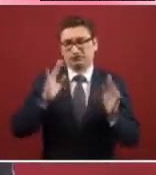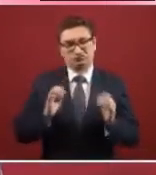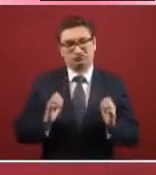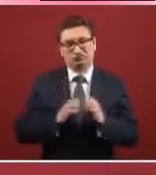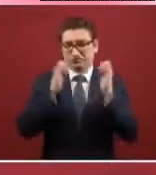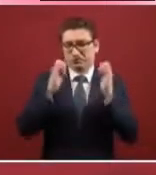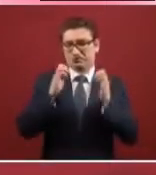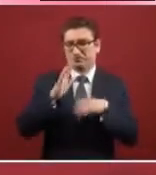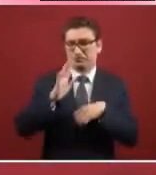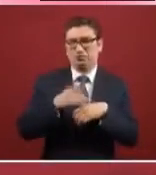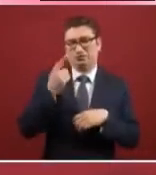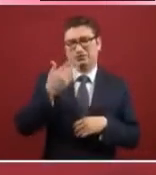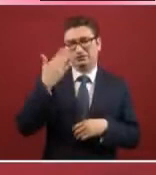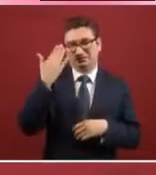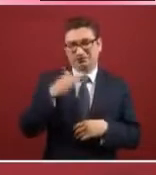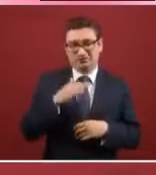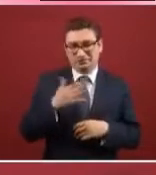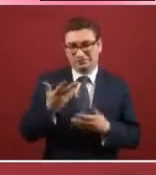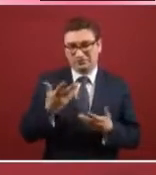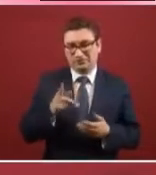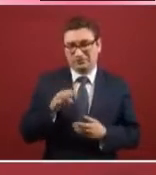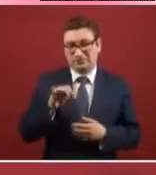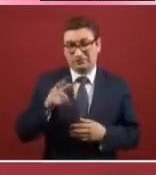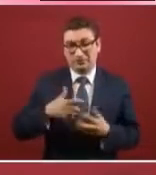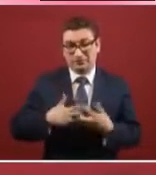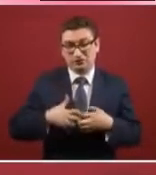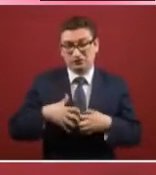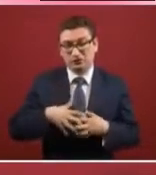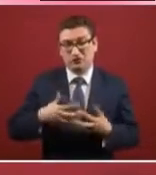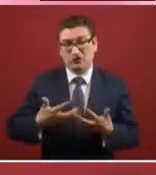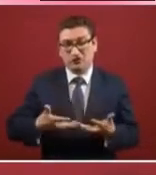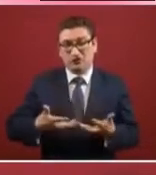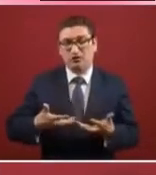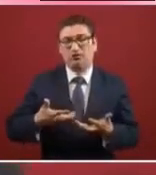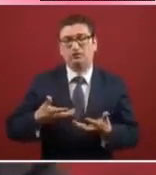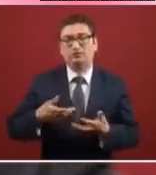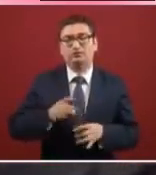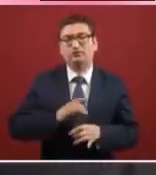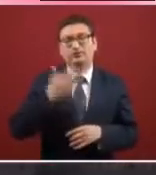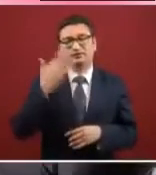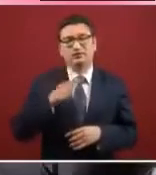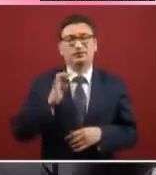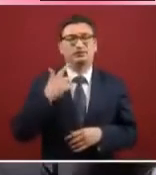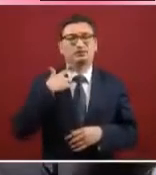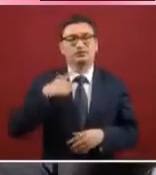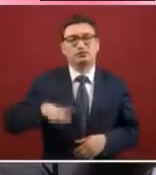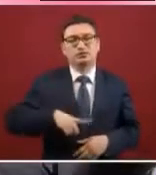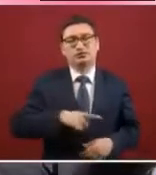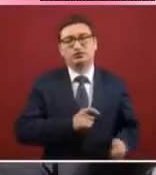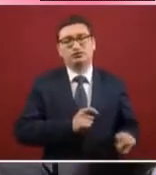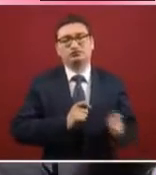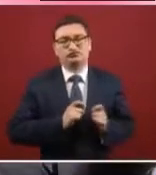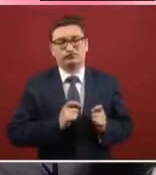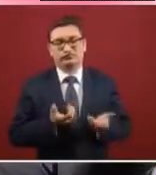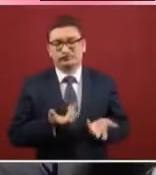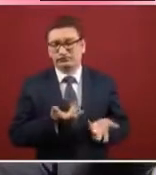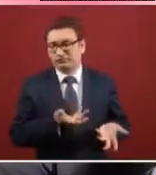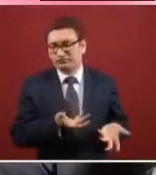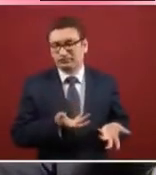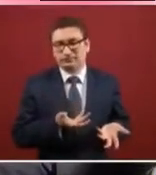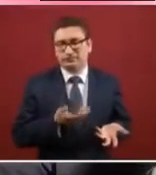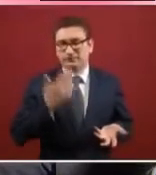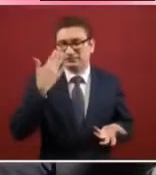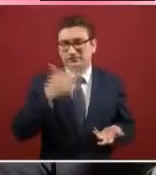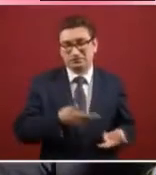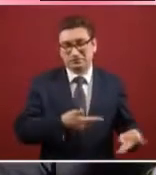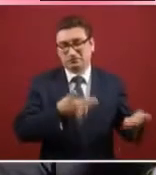se nos estaba cayendo, because la producción, nos heredaron, was falling. We inherited una situación